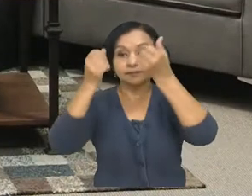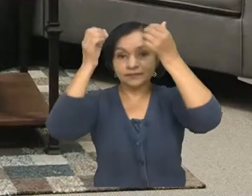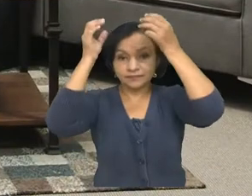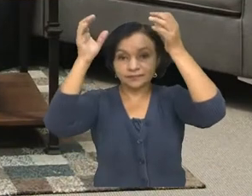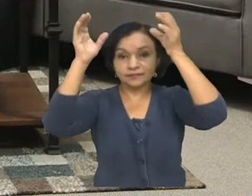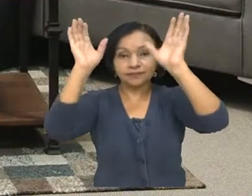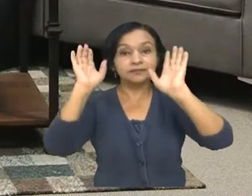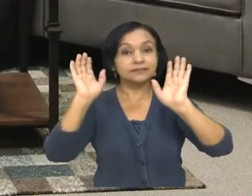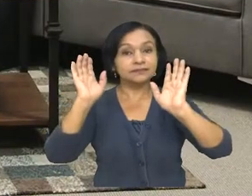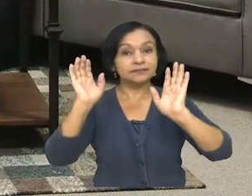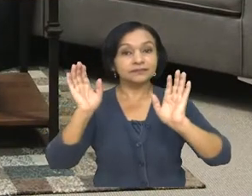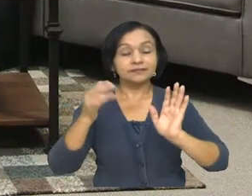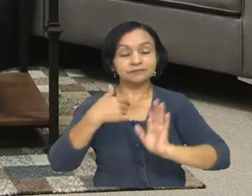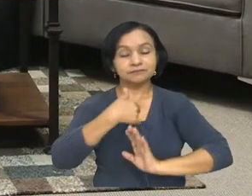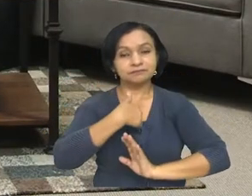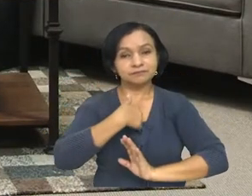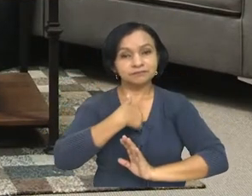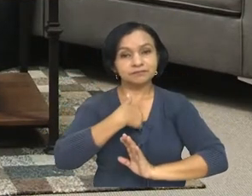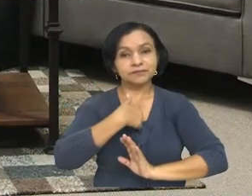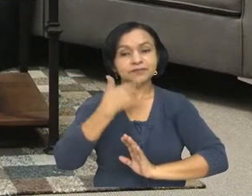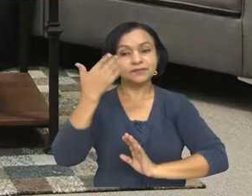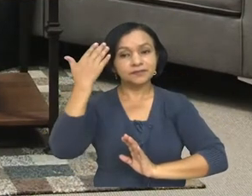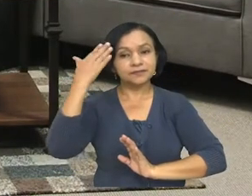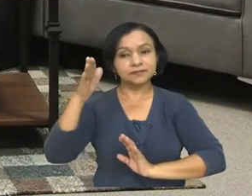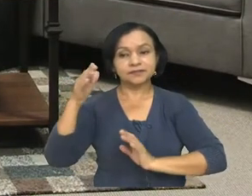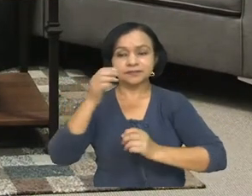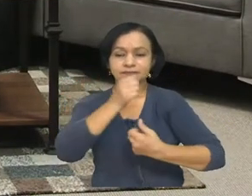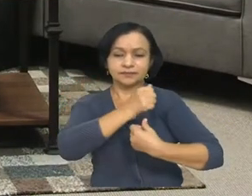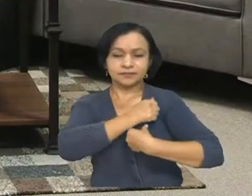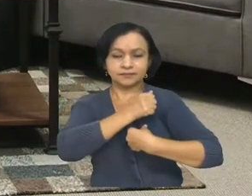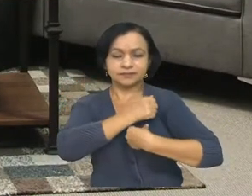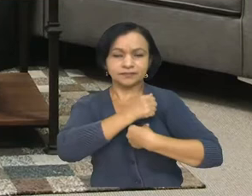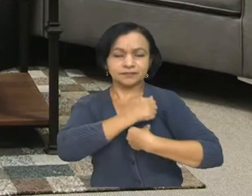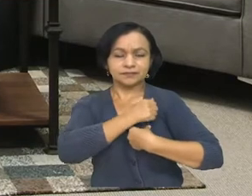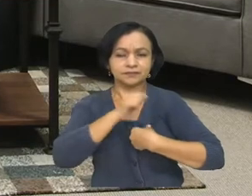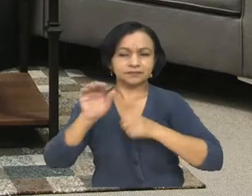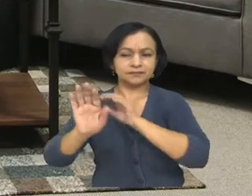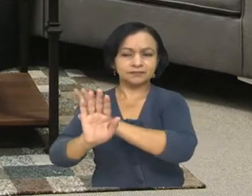Entonces prácticamente yo ya salí del ejército como a finales